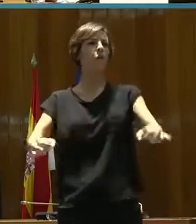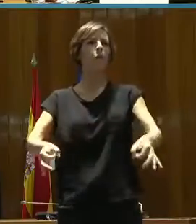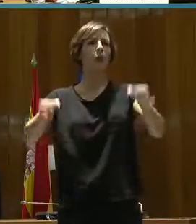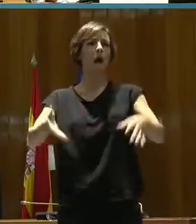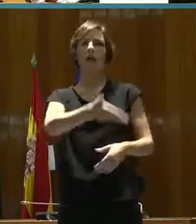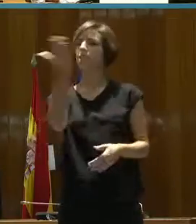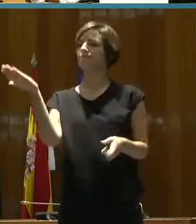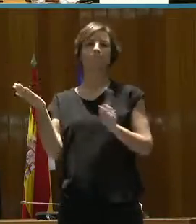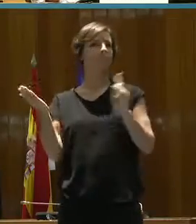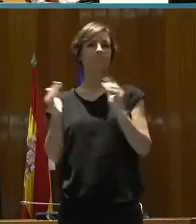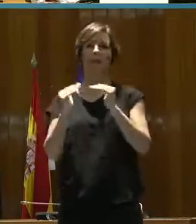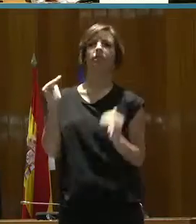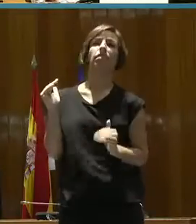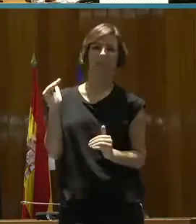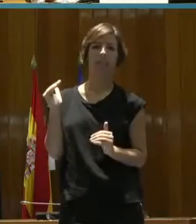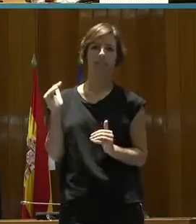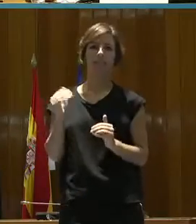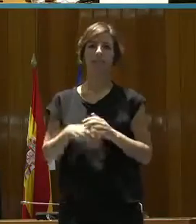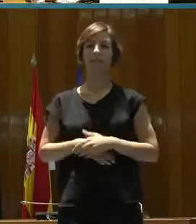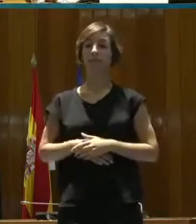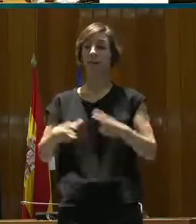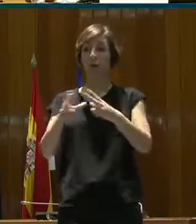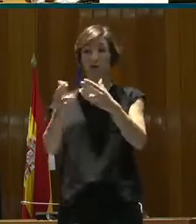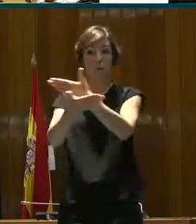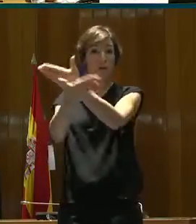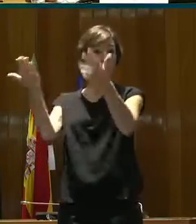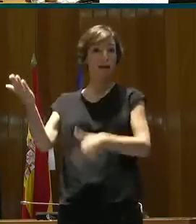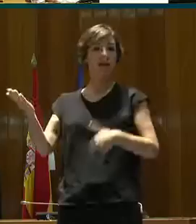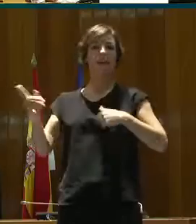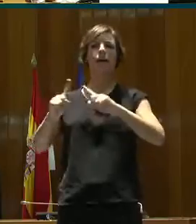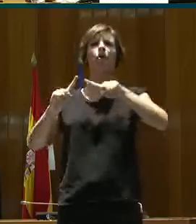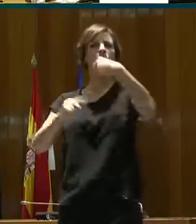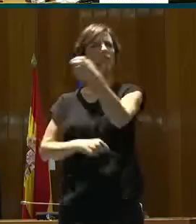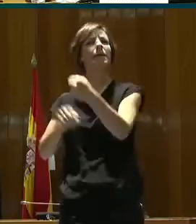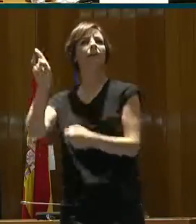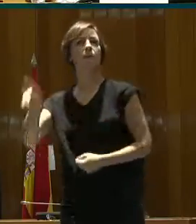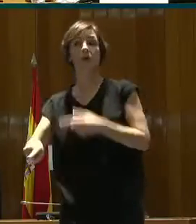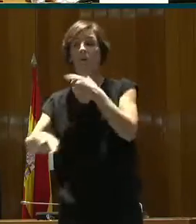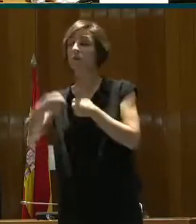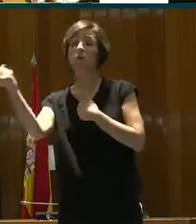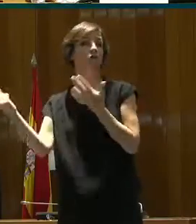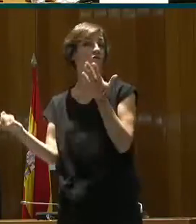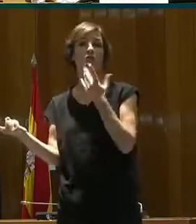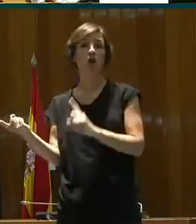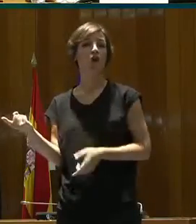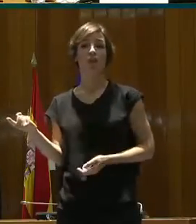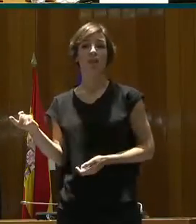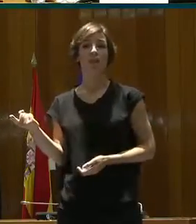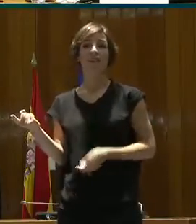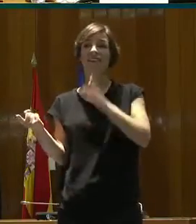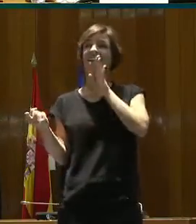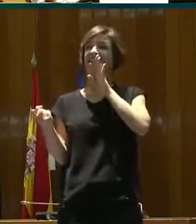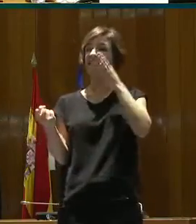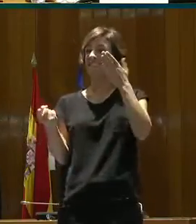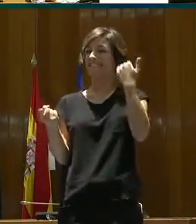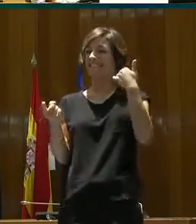mermados. Para el conjunto de la sociedad también tenemos consecuencias negativas, y que es ese desconocimiento al cual se referían en la